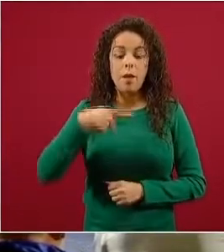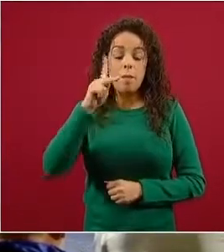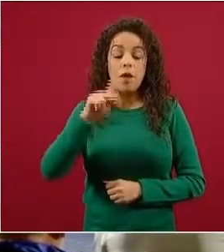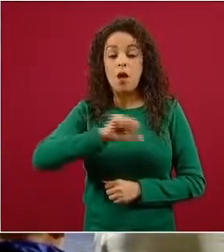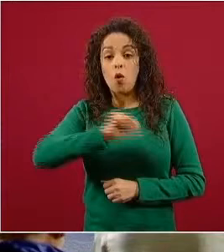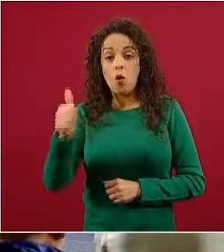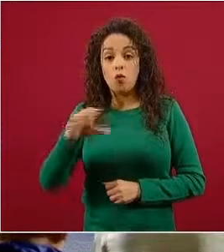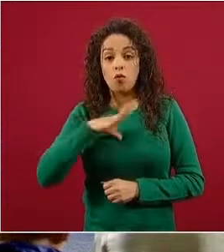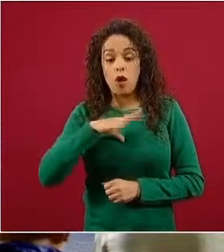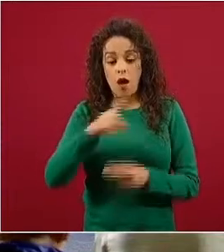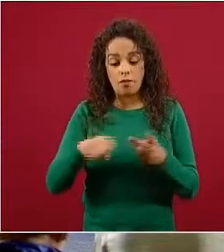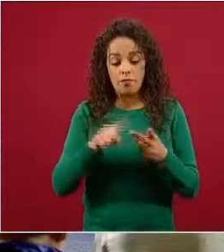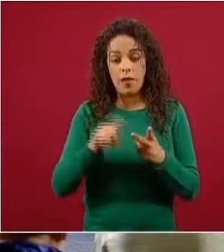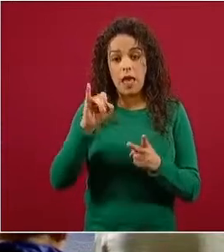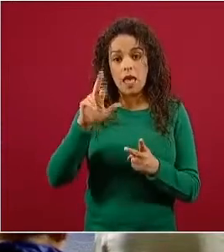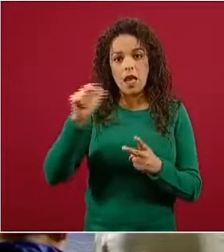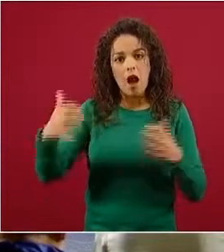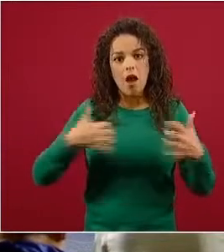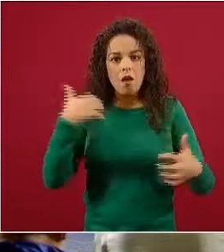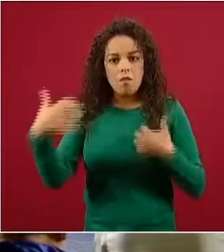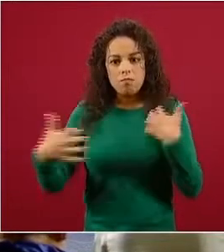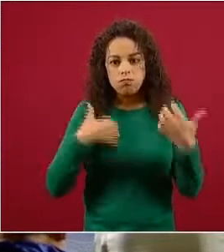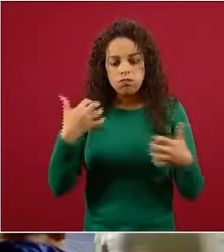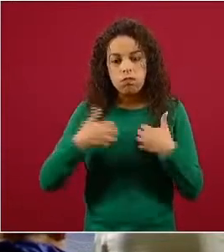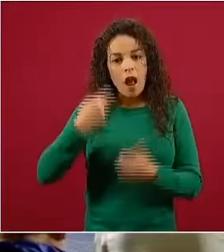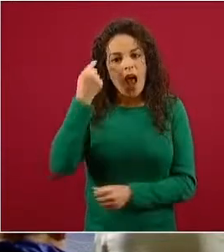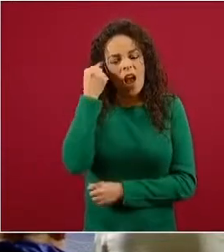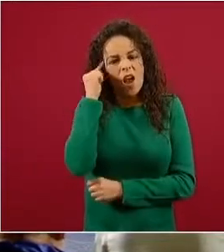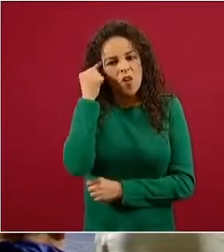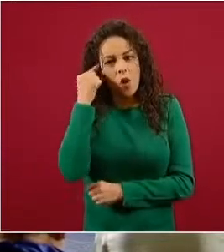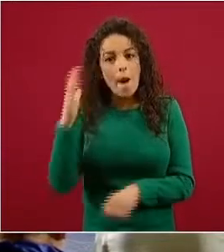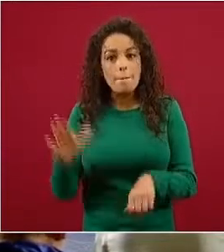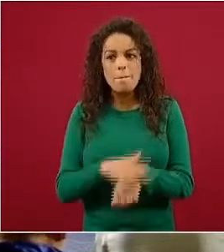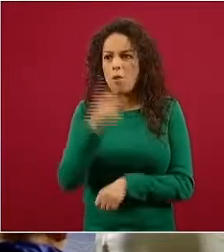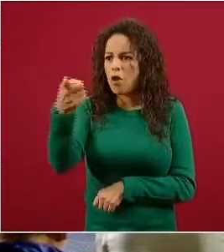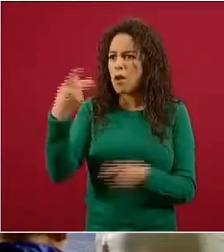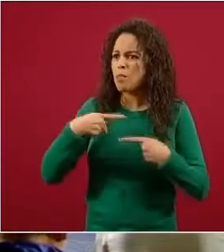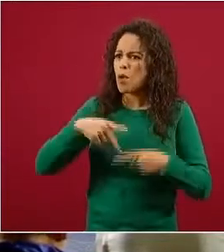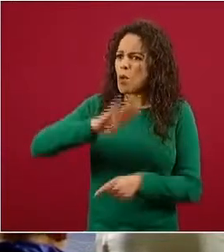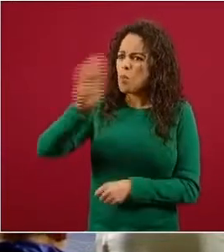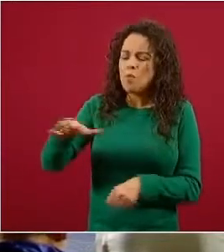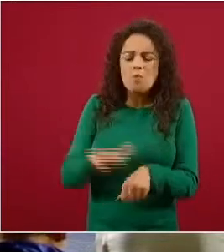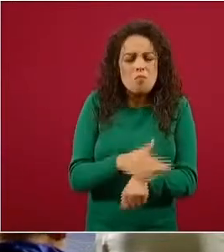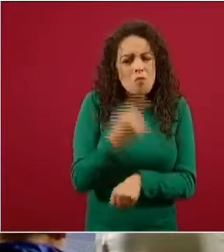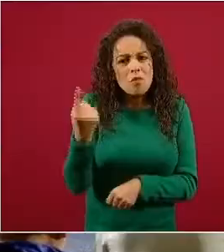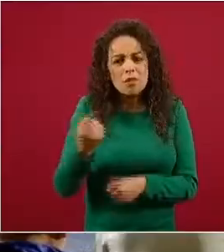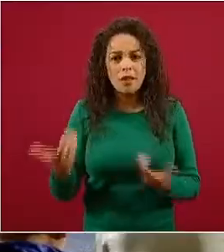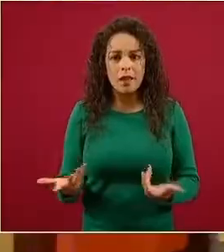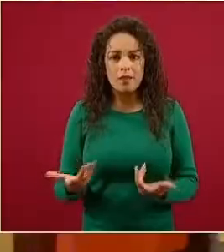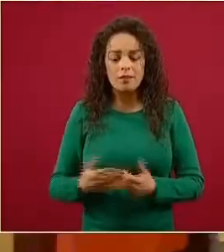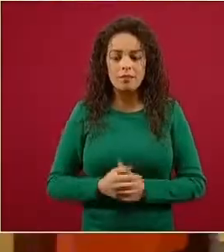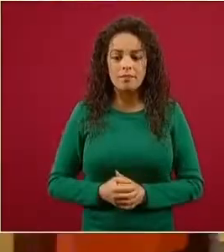detonar algún tipo de problema de salud mental. La que sigue, por favor.